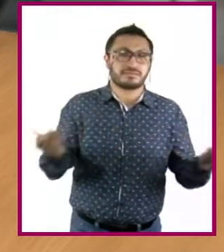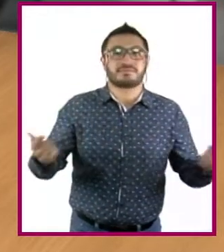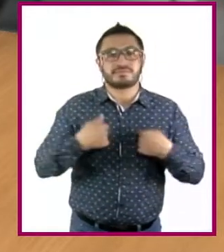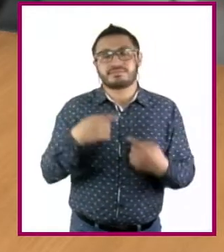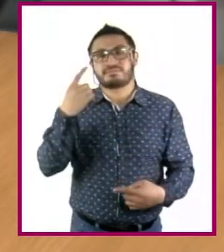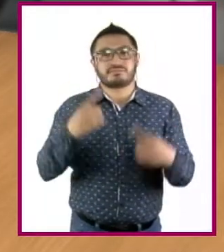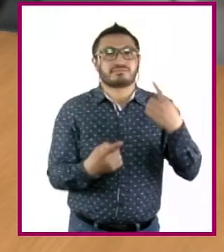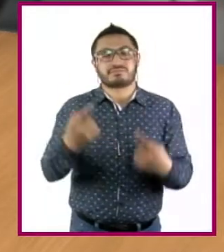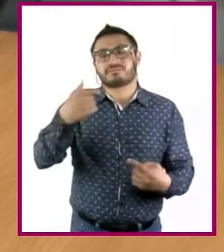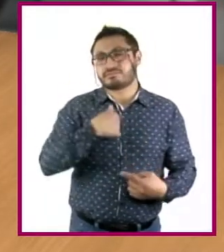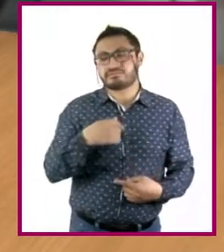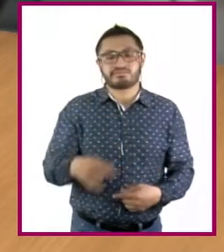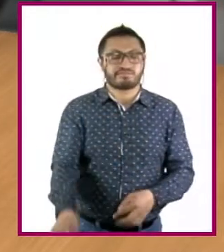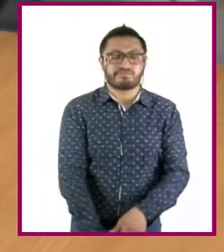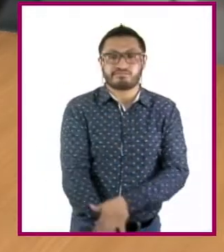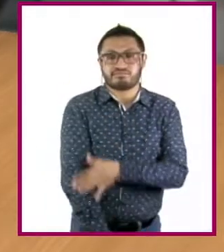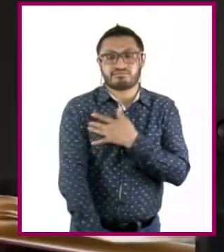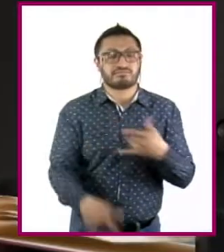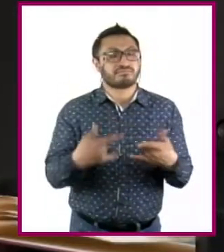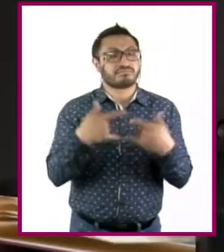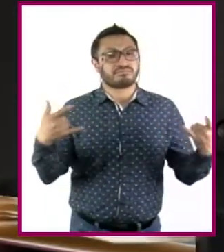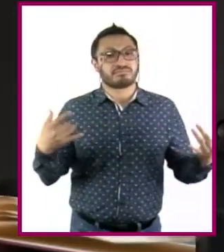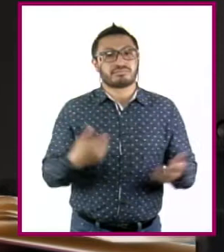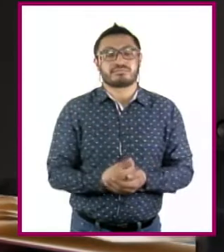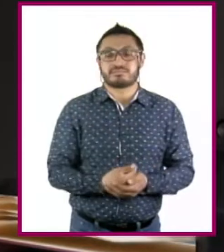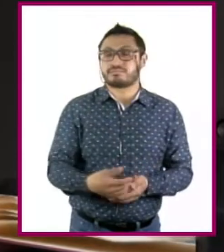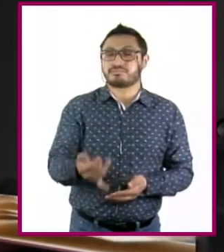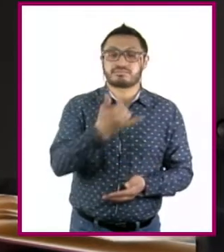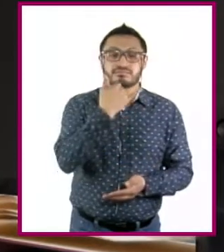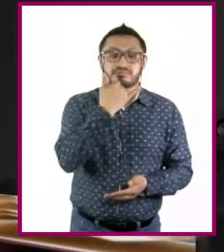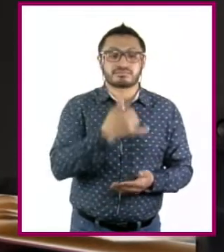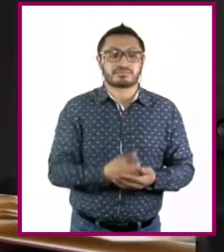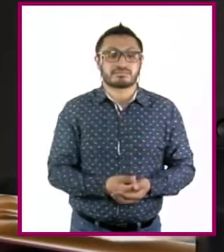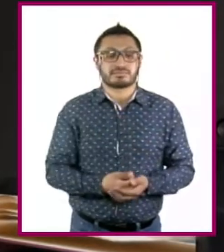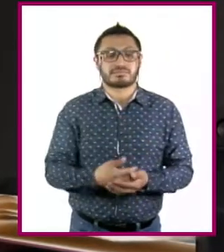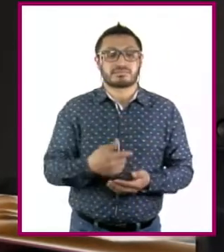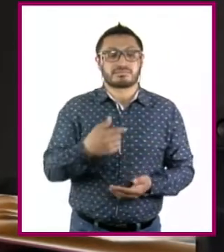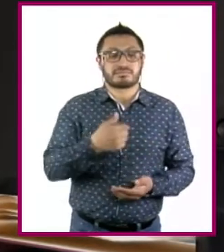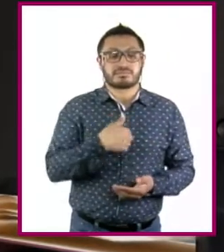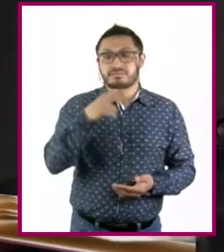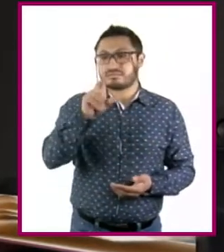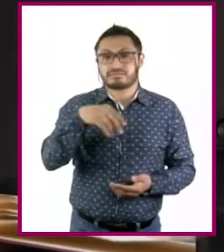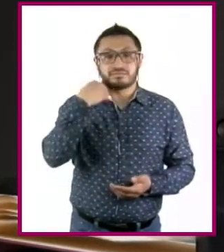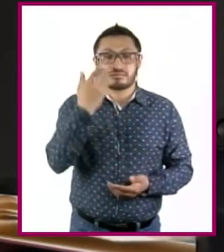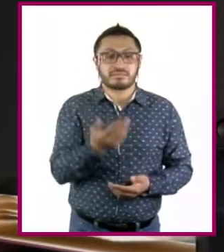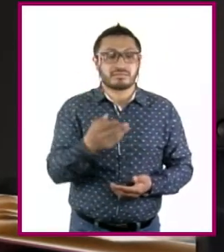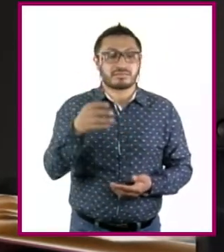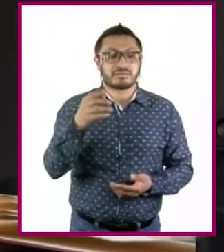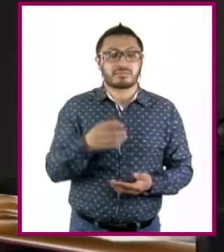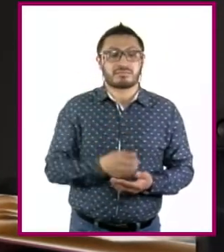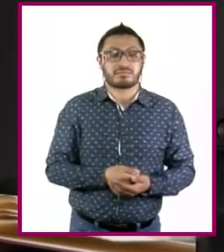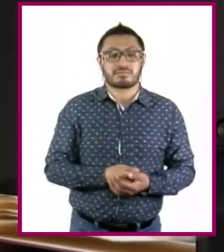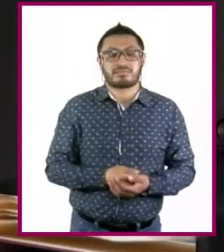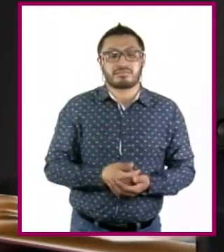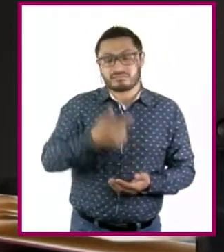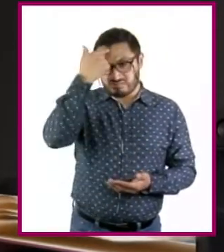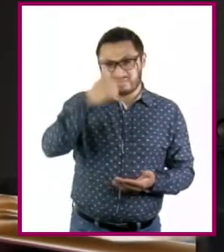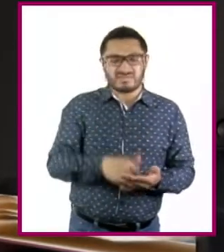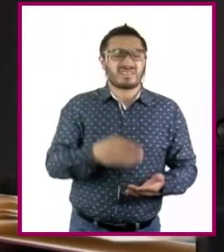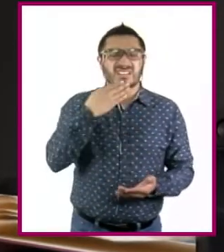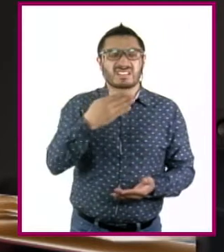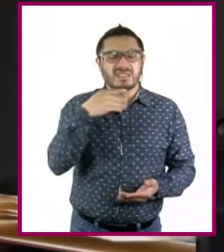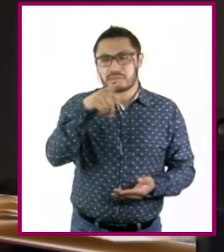Yo que estaba tan emocionado con mi cuento. Perdóneme, no era mi intención. De hecho, creo que está bien que